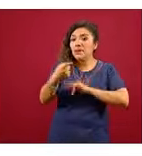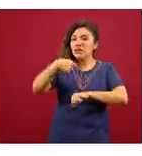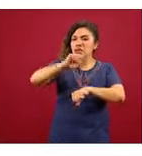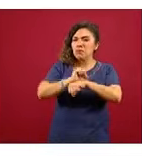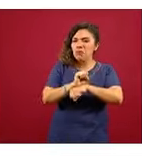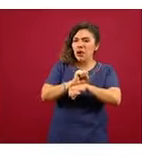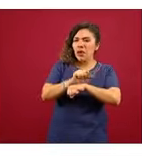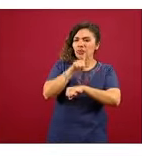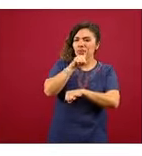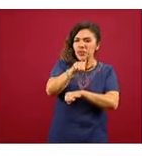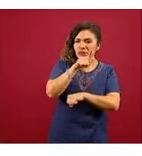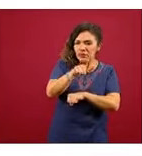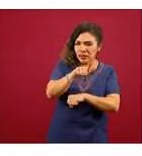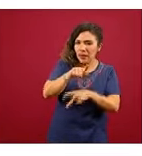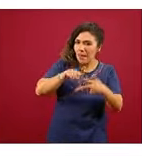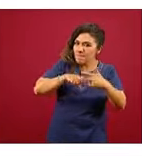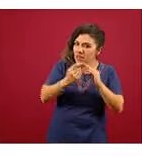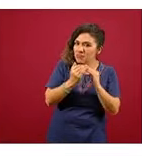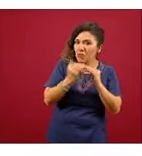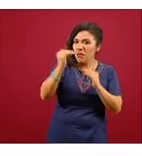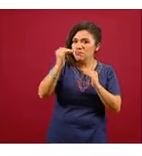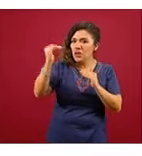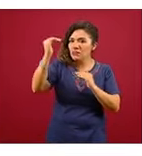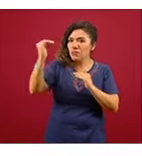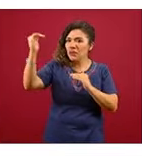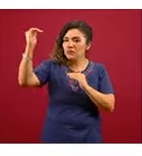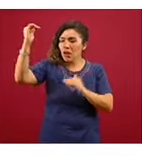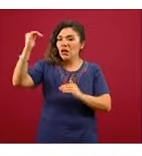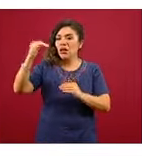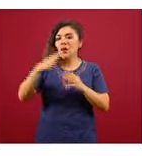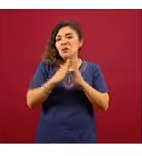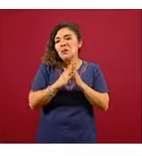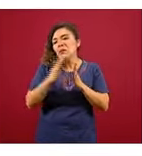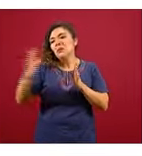semana 17 y se va incrementando paulatinamente